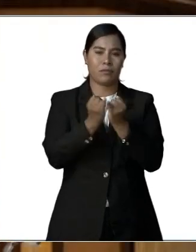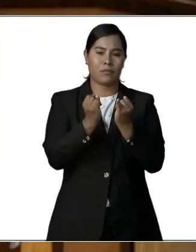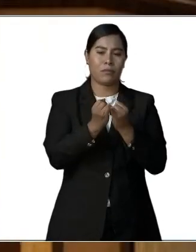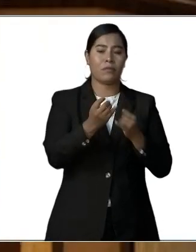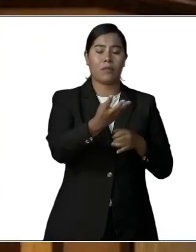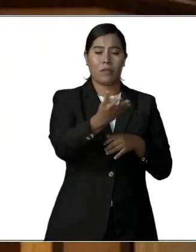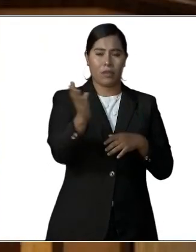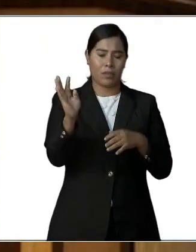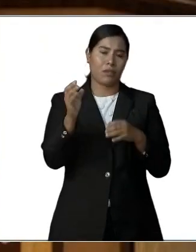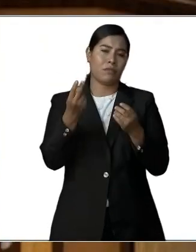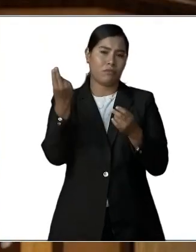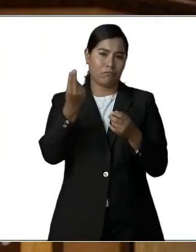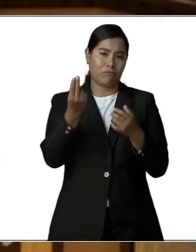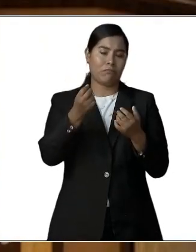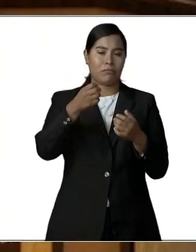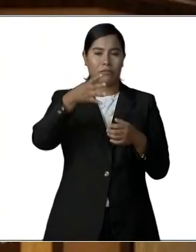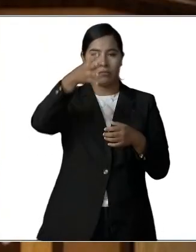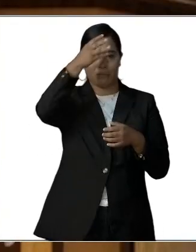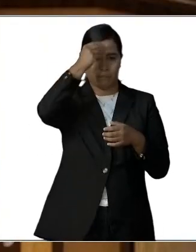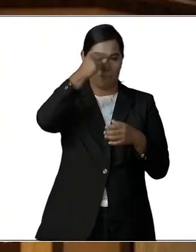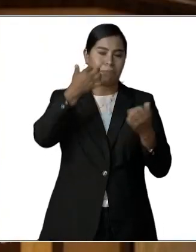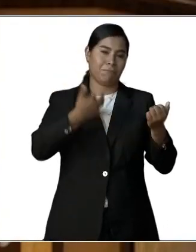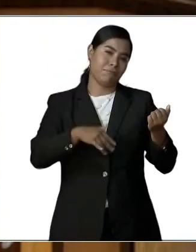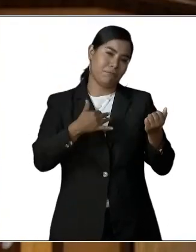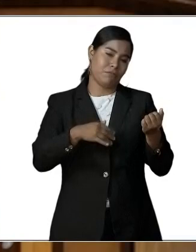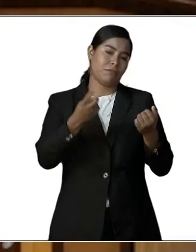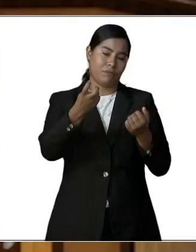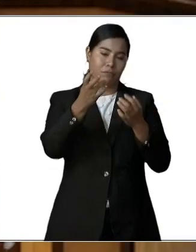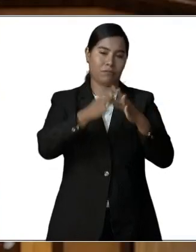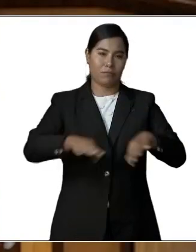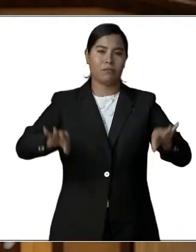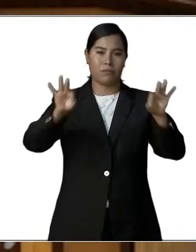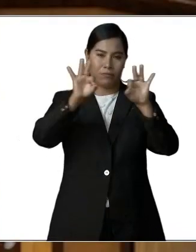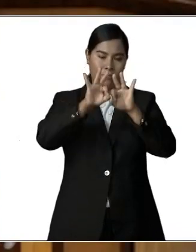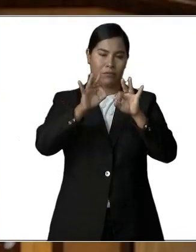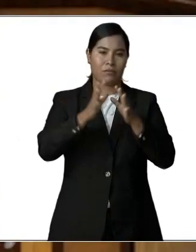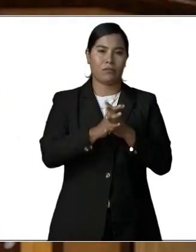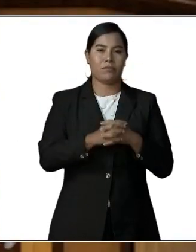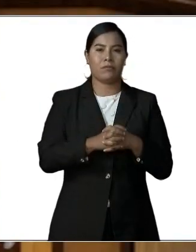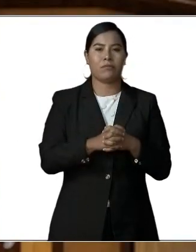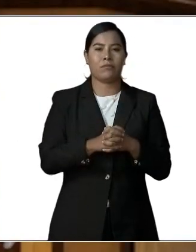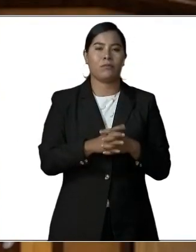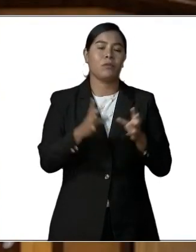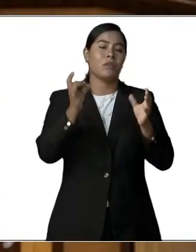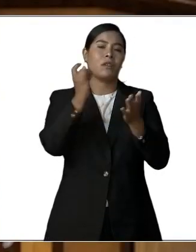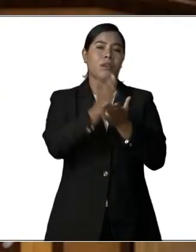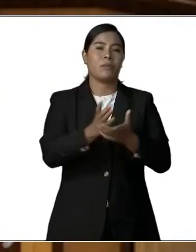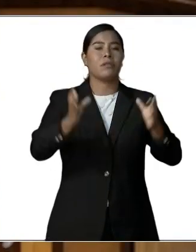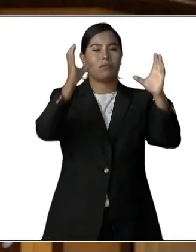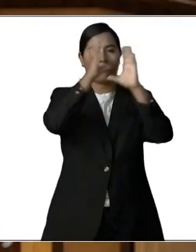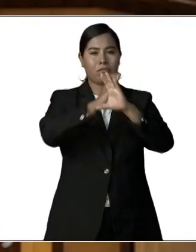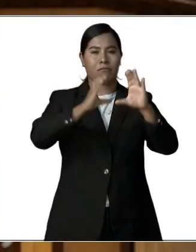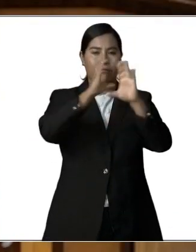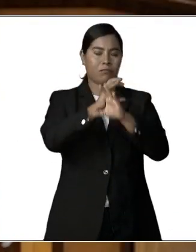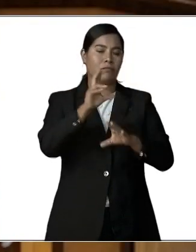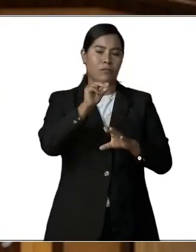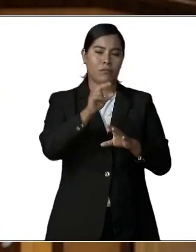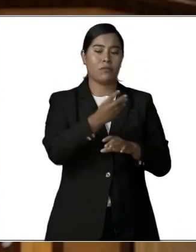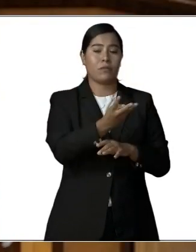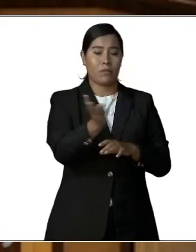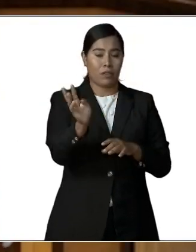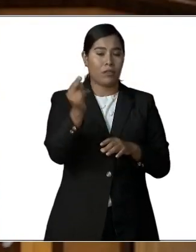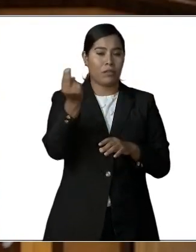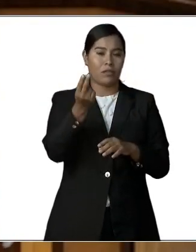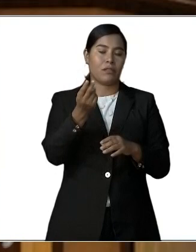instrumento. Que esa es una parte, decíamos, muy importante, ¿verdad? Claro. Para que no sean coros acompañados o se pierda esta tradición de la rondalla.